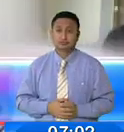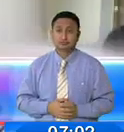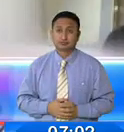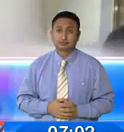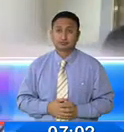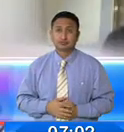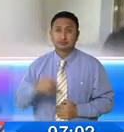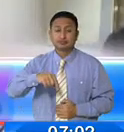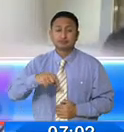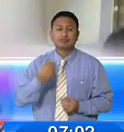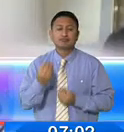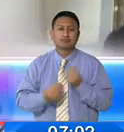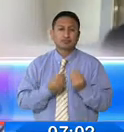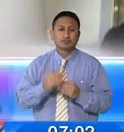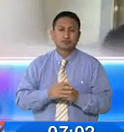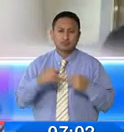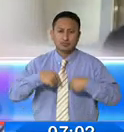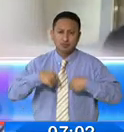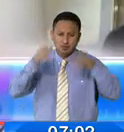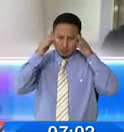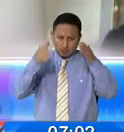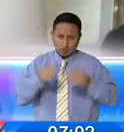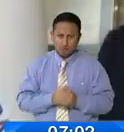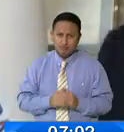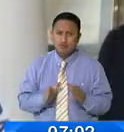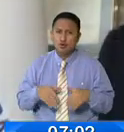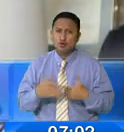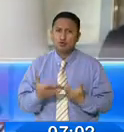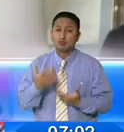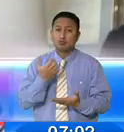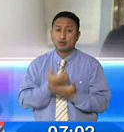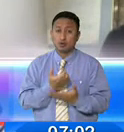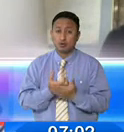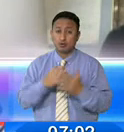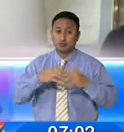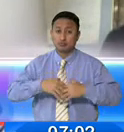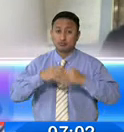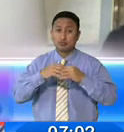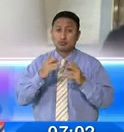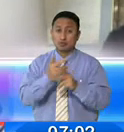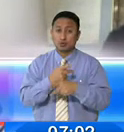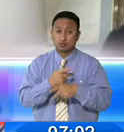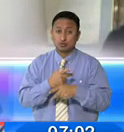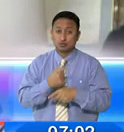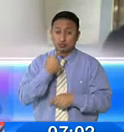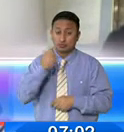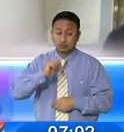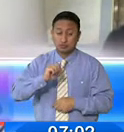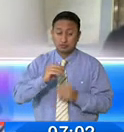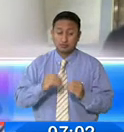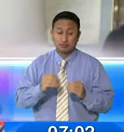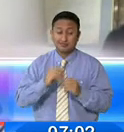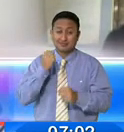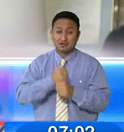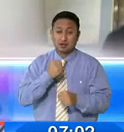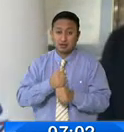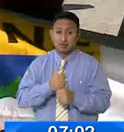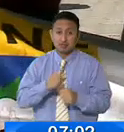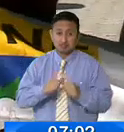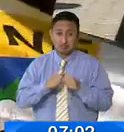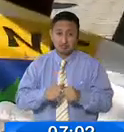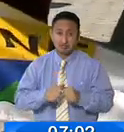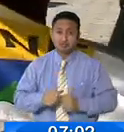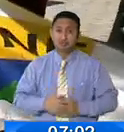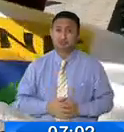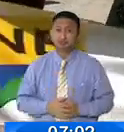hacer es concentrarnos en cómo reactivar a la economía, a la producción y de esa manera generar empleo de calidad y estable.